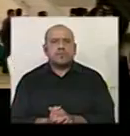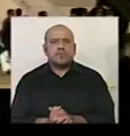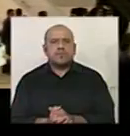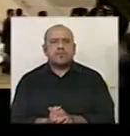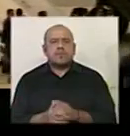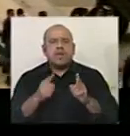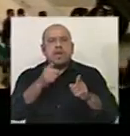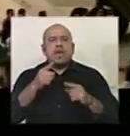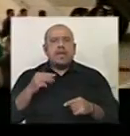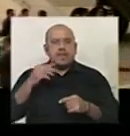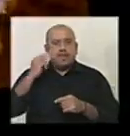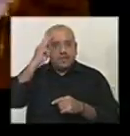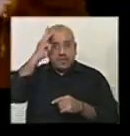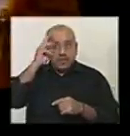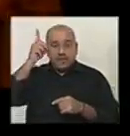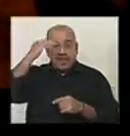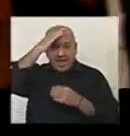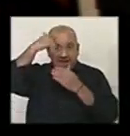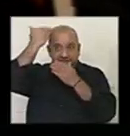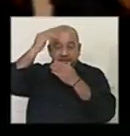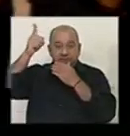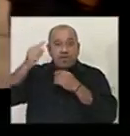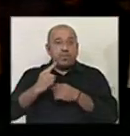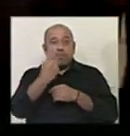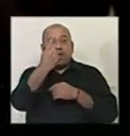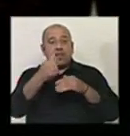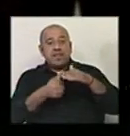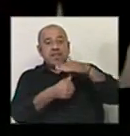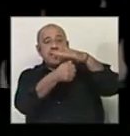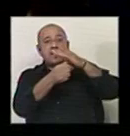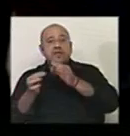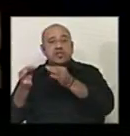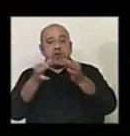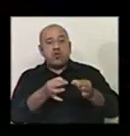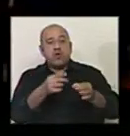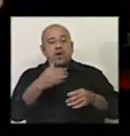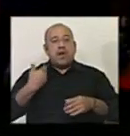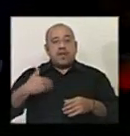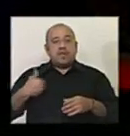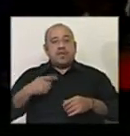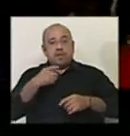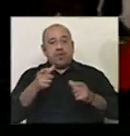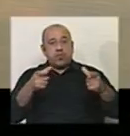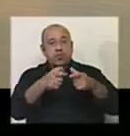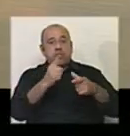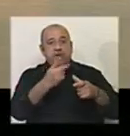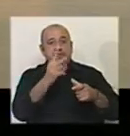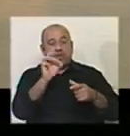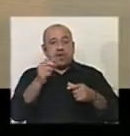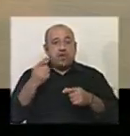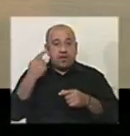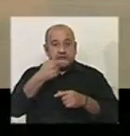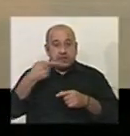El príncipe de Arabia Saudita fue el primer líder en llegar a Argentina para la cumbre del G20. A comienzos de la semana pasada, un